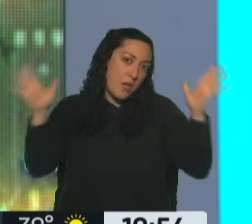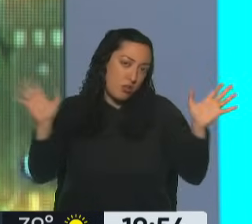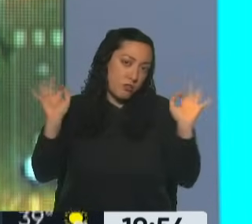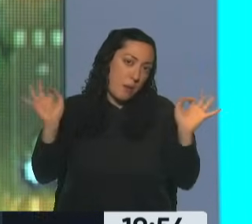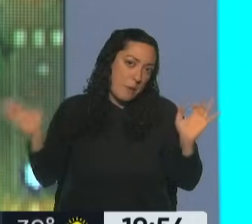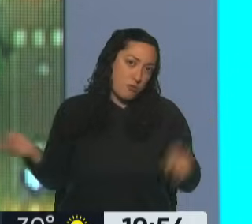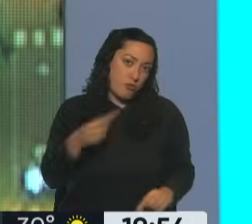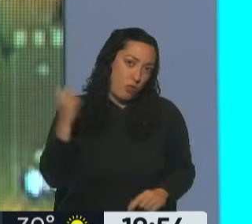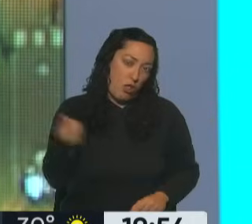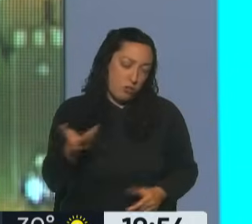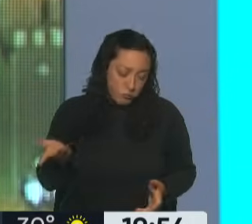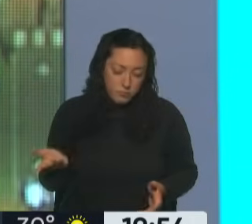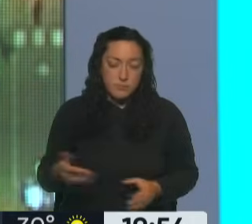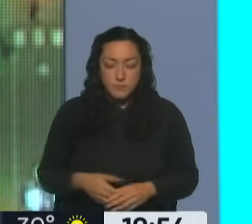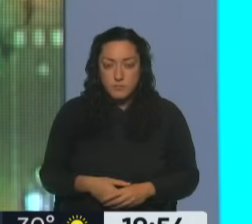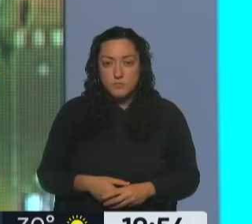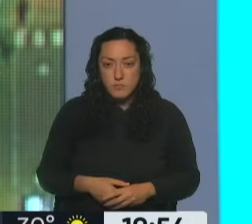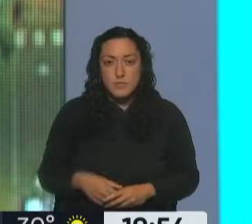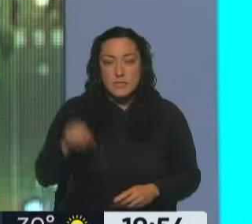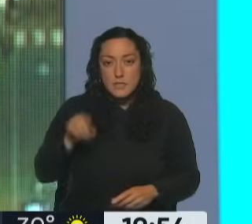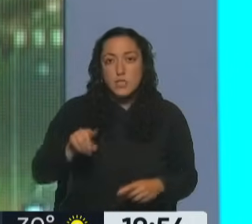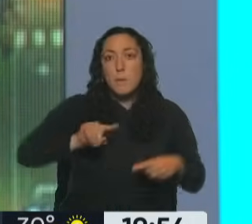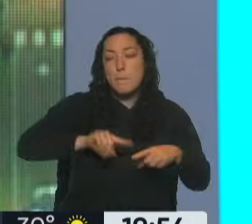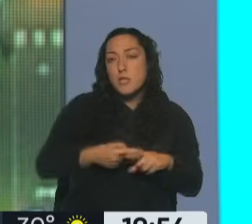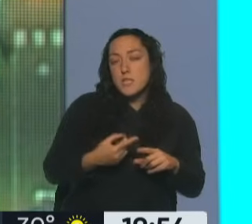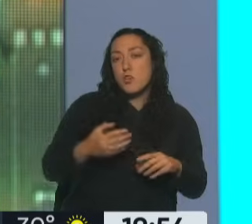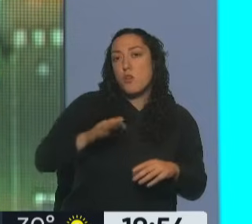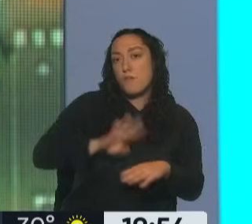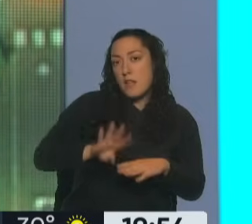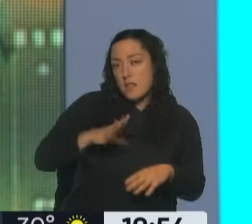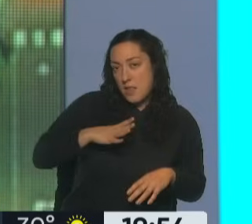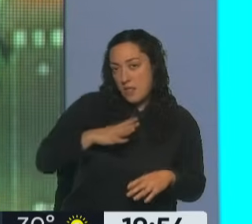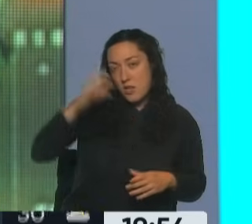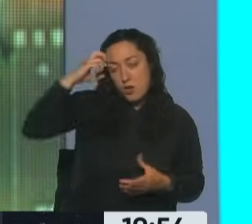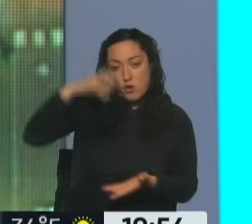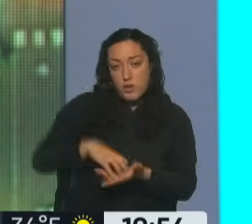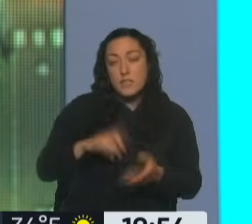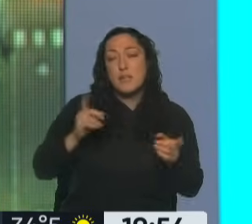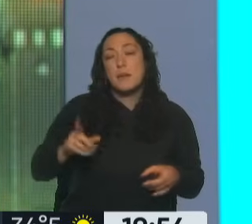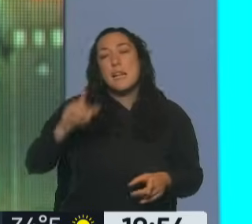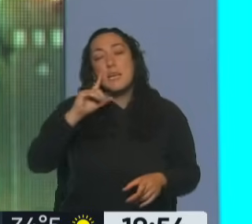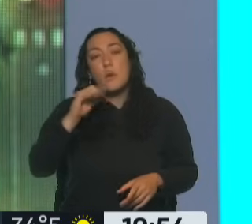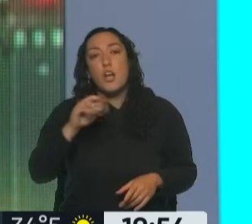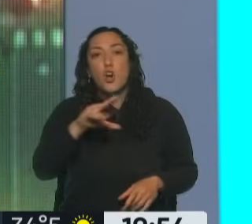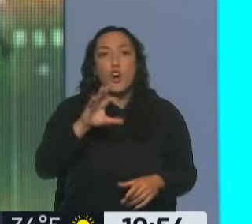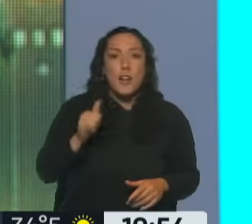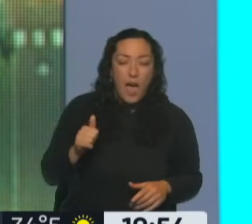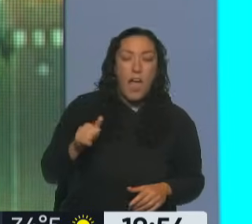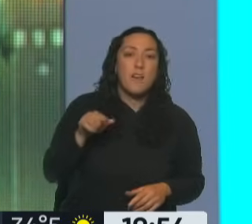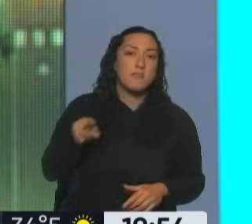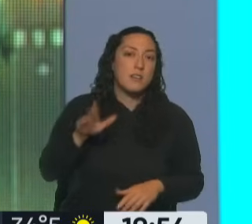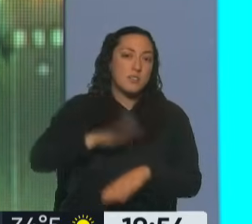Hay un juicio político pendiente en el ministro de Congreso. Justicia va a ser Cunio Libarona, Mariano Cunio